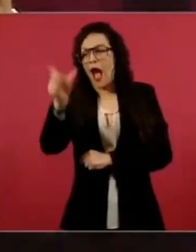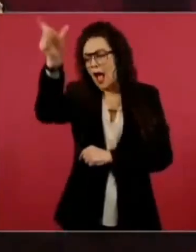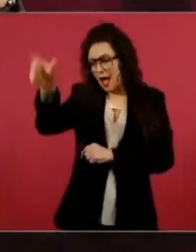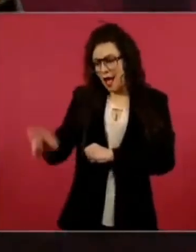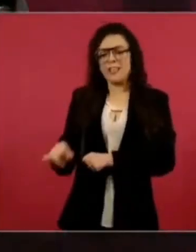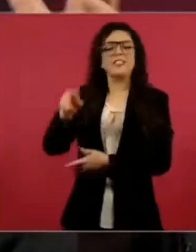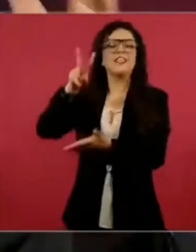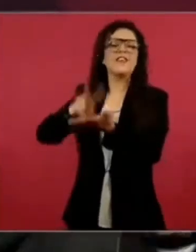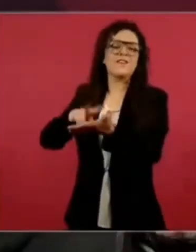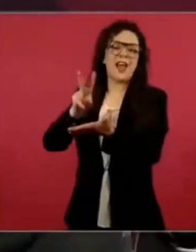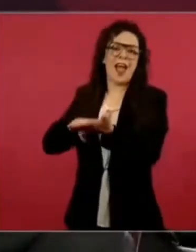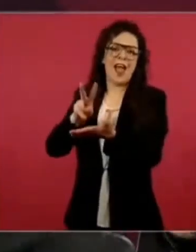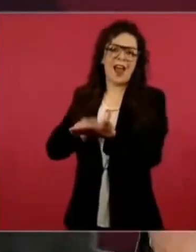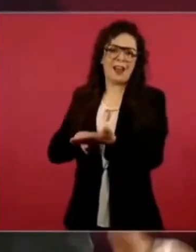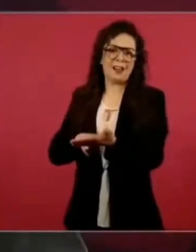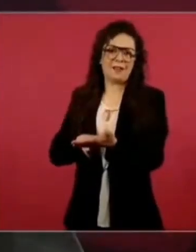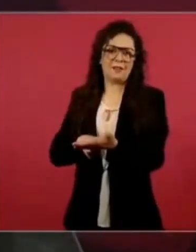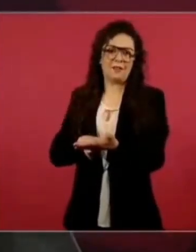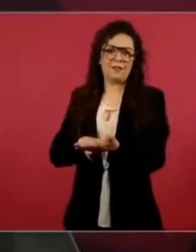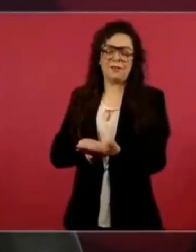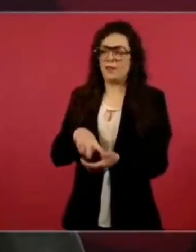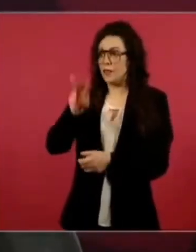Como te ven, te tratan.